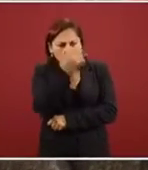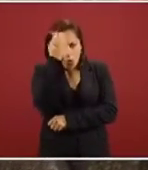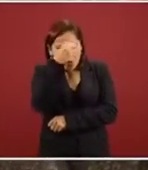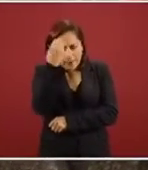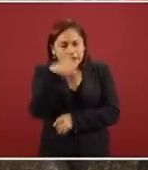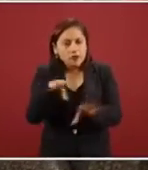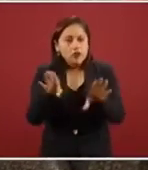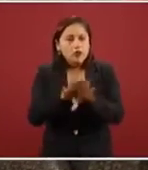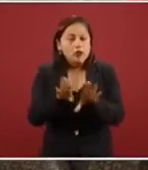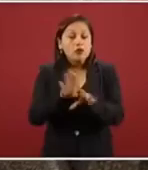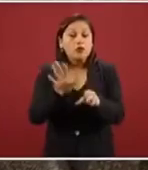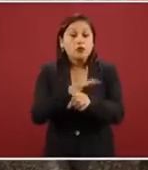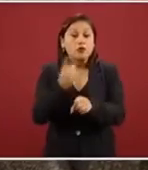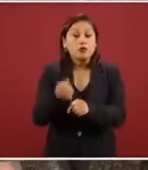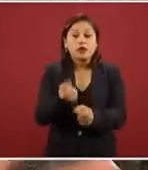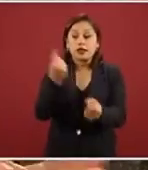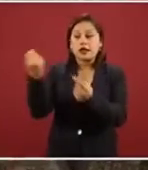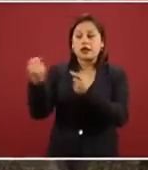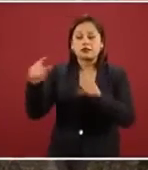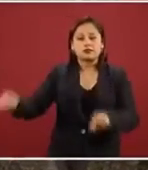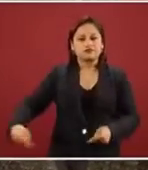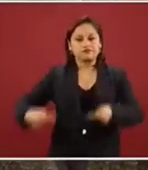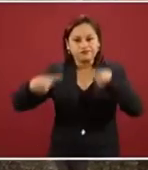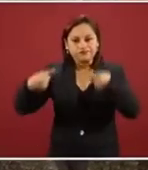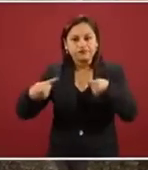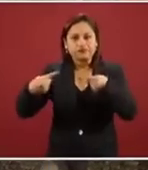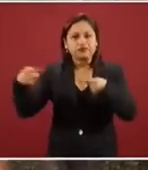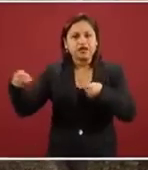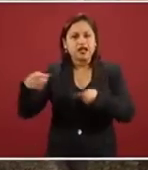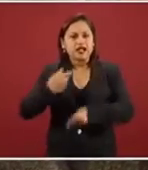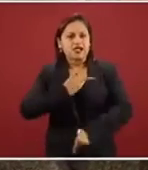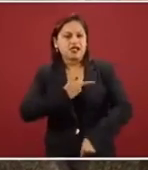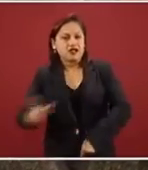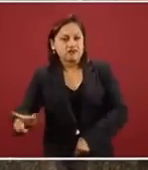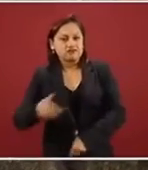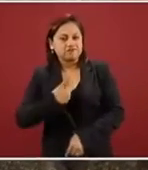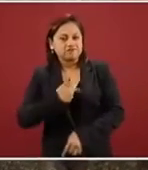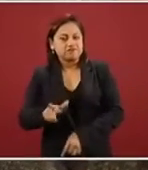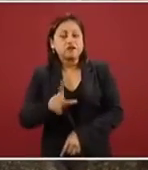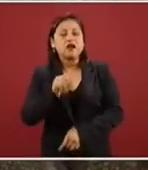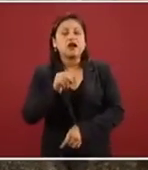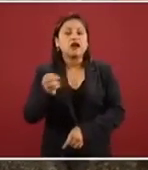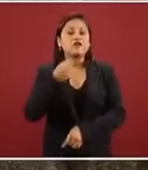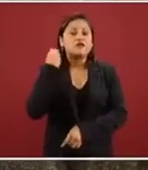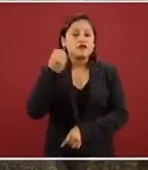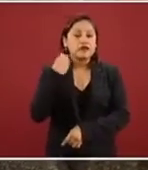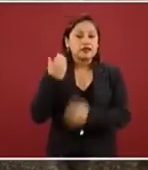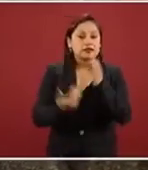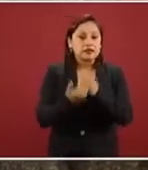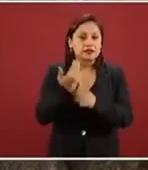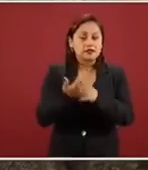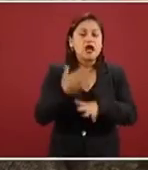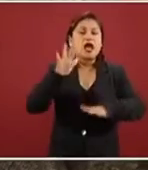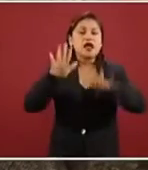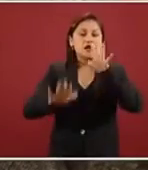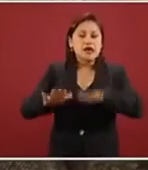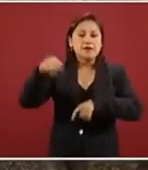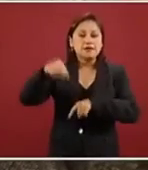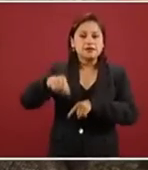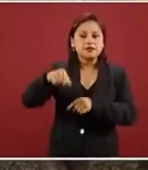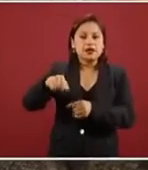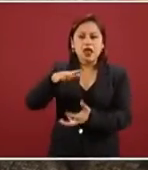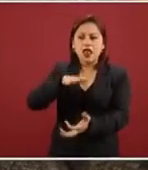crítica porque hay muchos opositores a que se siga llevando a cabo la mañanera y aquí en algunas veces se ha convertido en una romería por parte